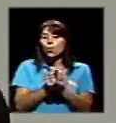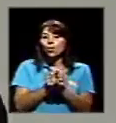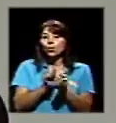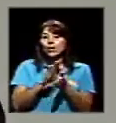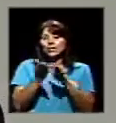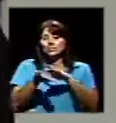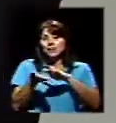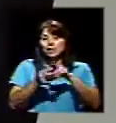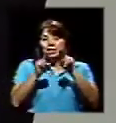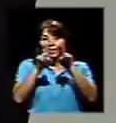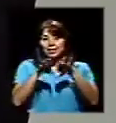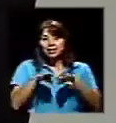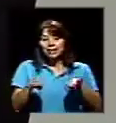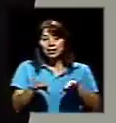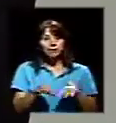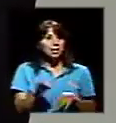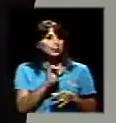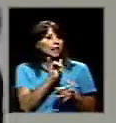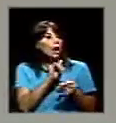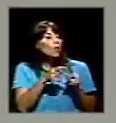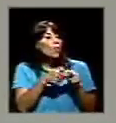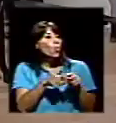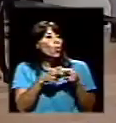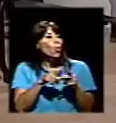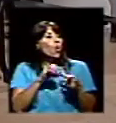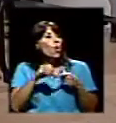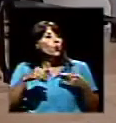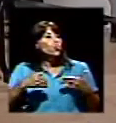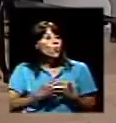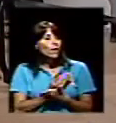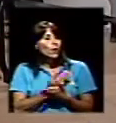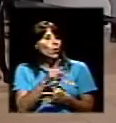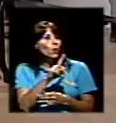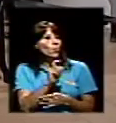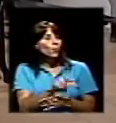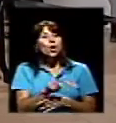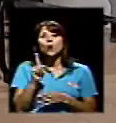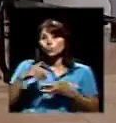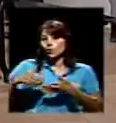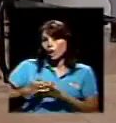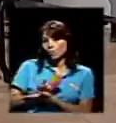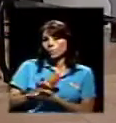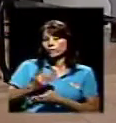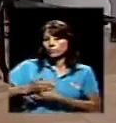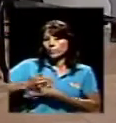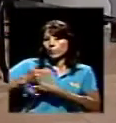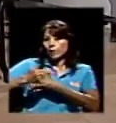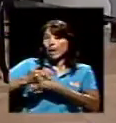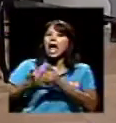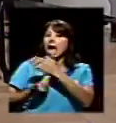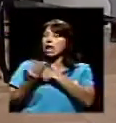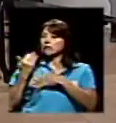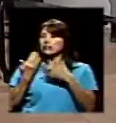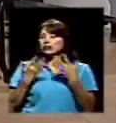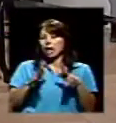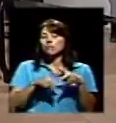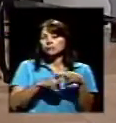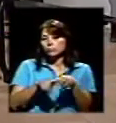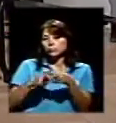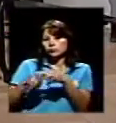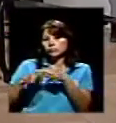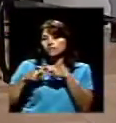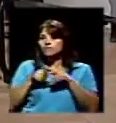un remozamiento o será una nueva edificación? No, una nueva edificación. En este momento se hizo un remozamiento de la infraestructura